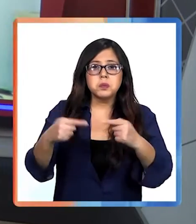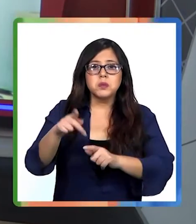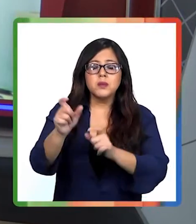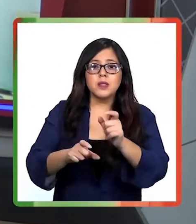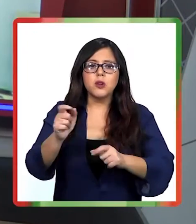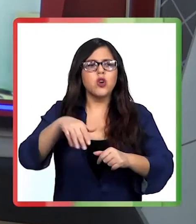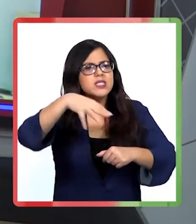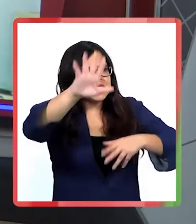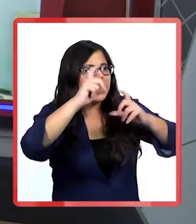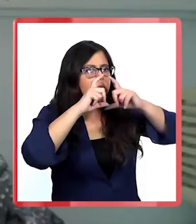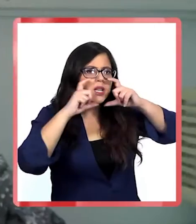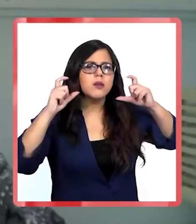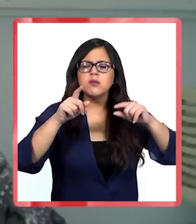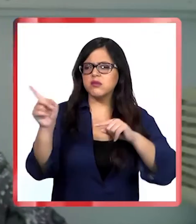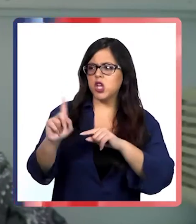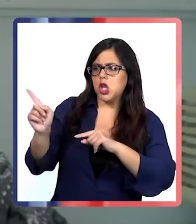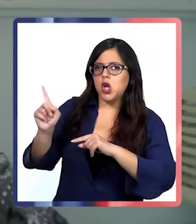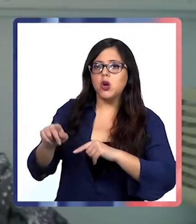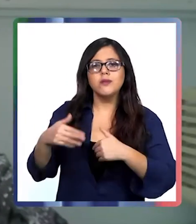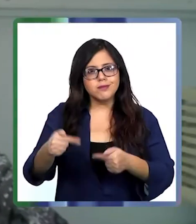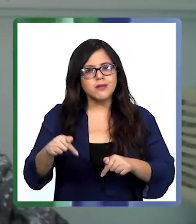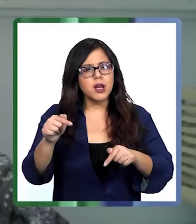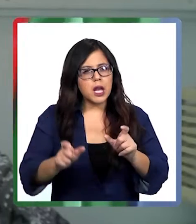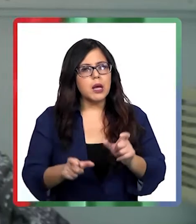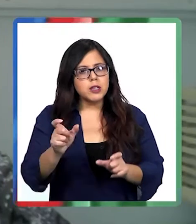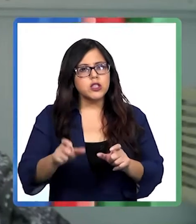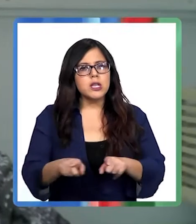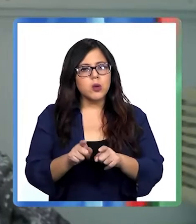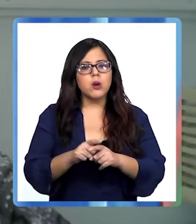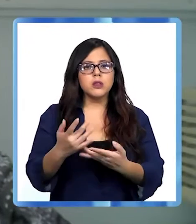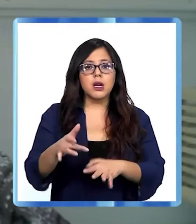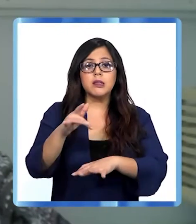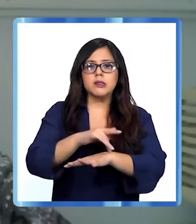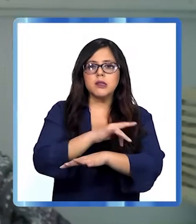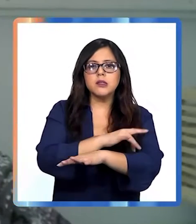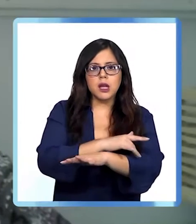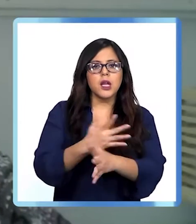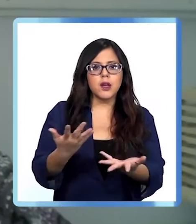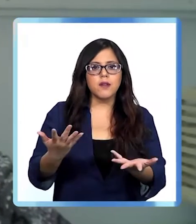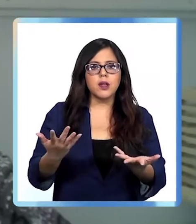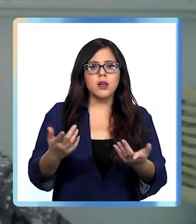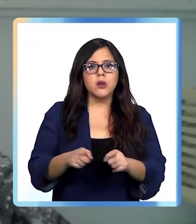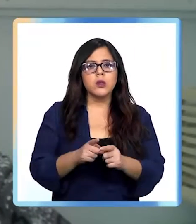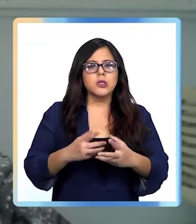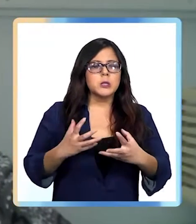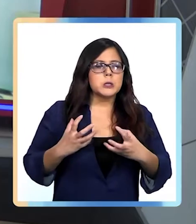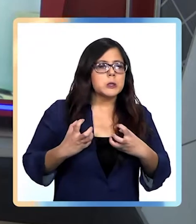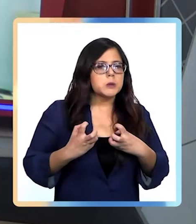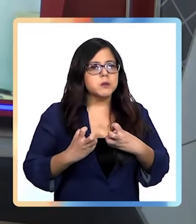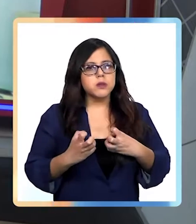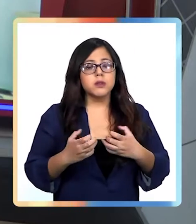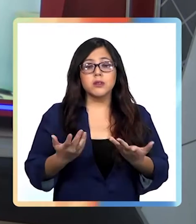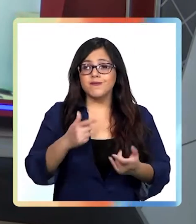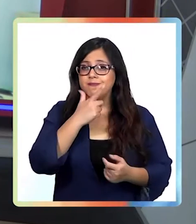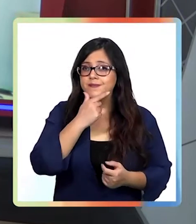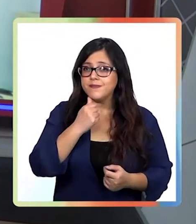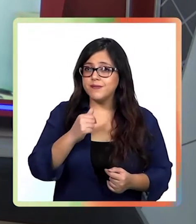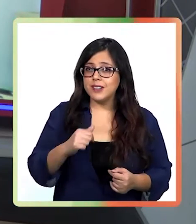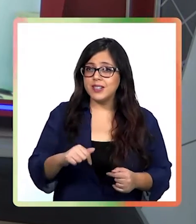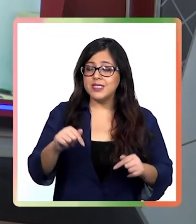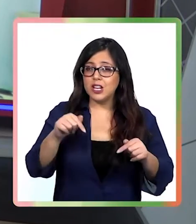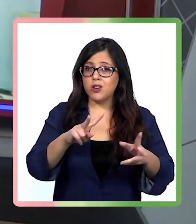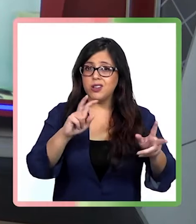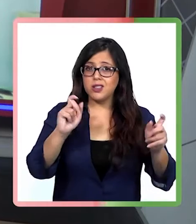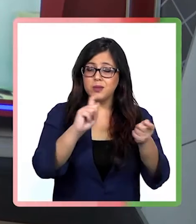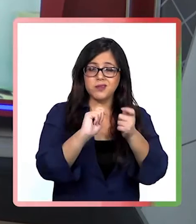entre las personas que ponte la mascarilla, no, pero es que no, y hoy día la gente anda muy sensible, con los ánimos medios alterados, entonces no va a ser fácil este